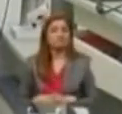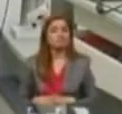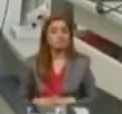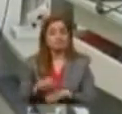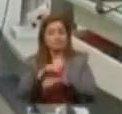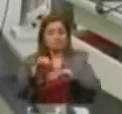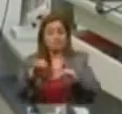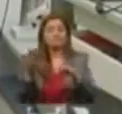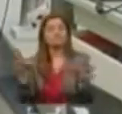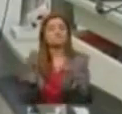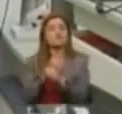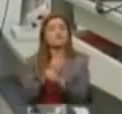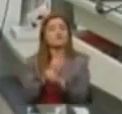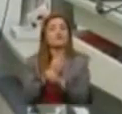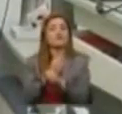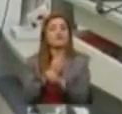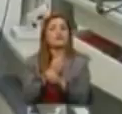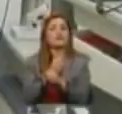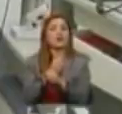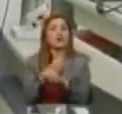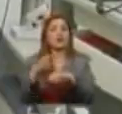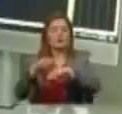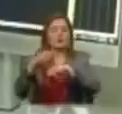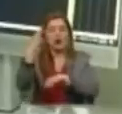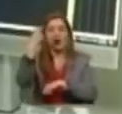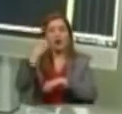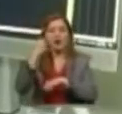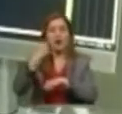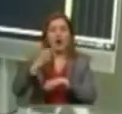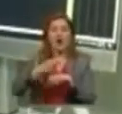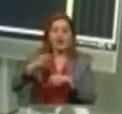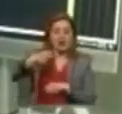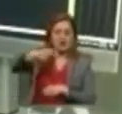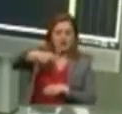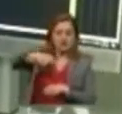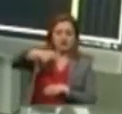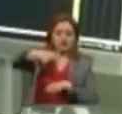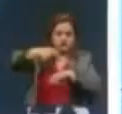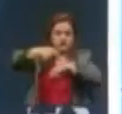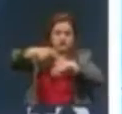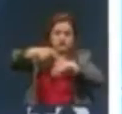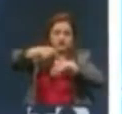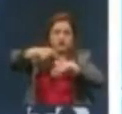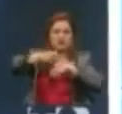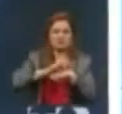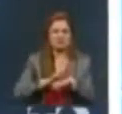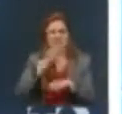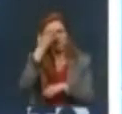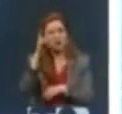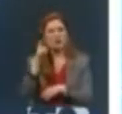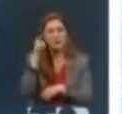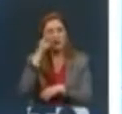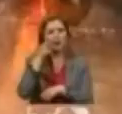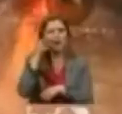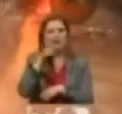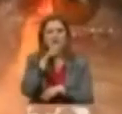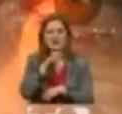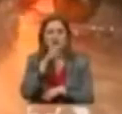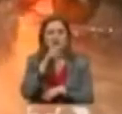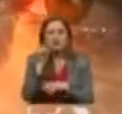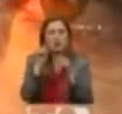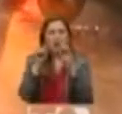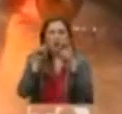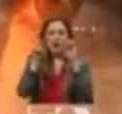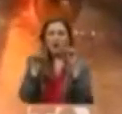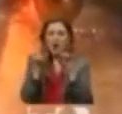una cirugía que se realiza con láser inclusive ahora. No se sabe con certeza por qué el cristalino del ojo cambia con la edad. Sin